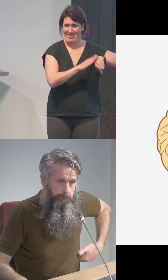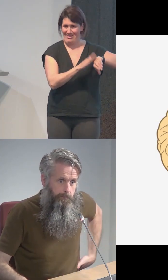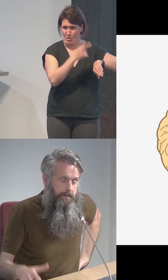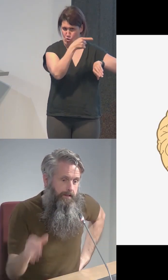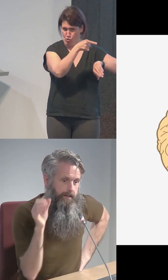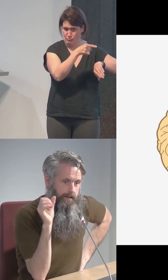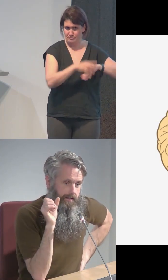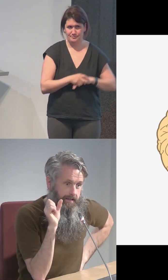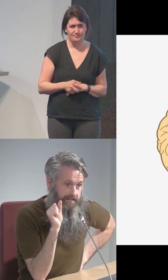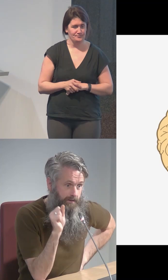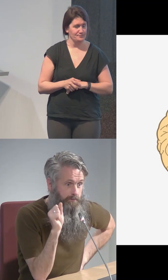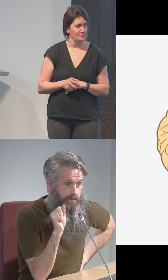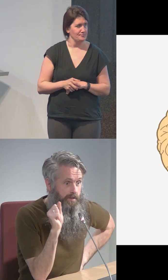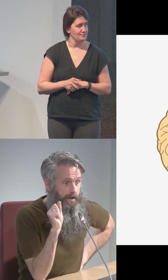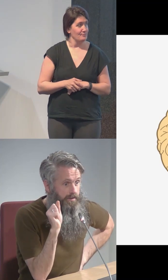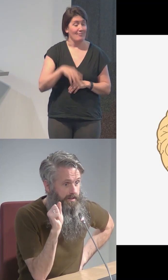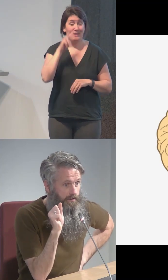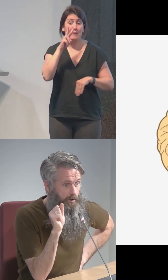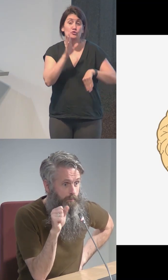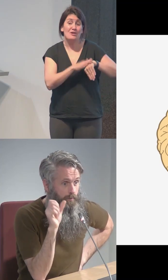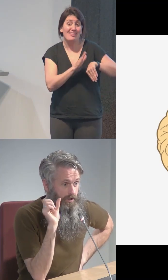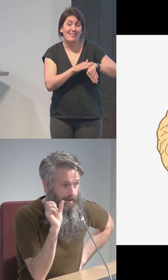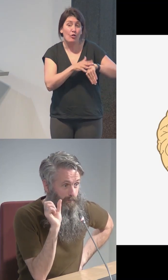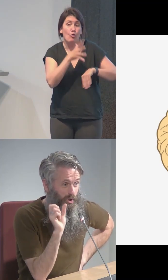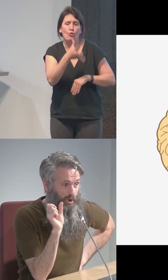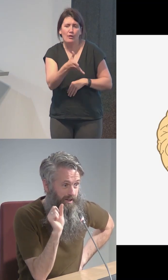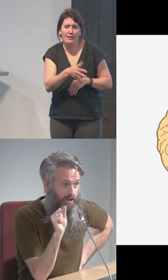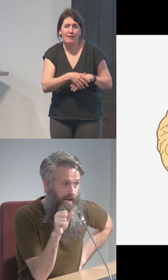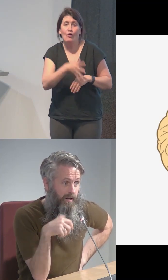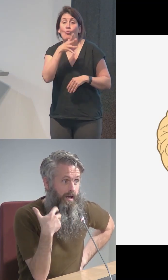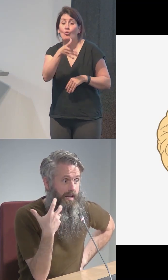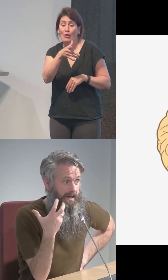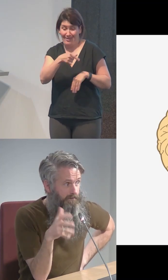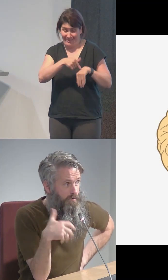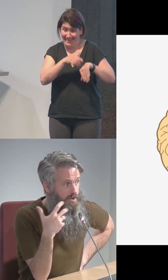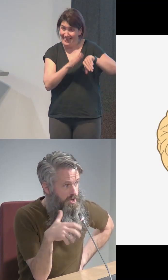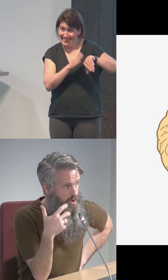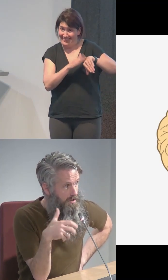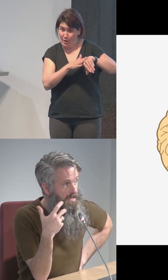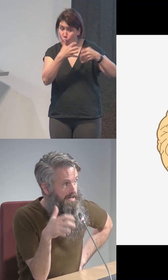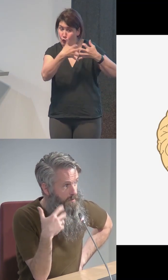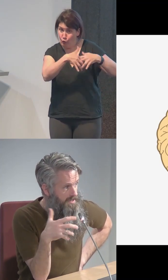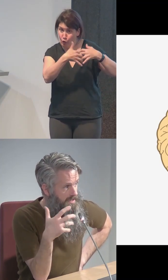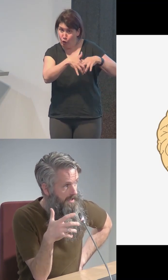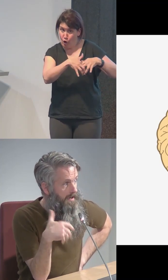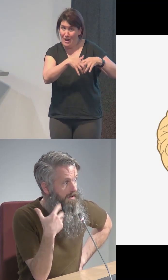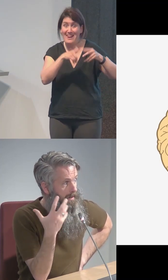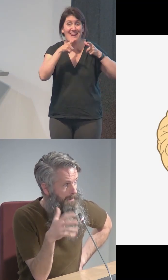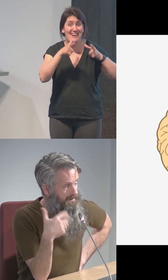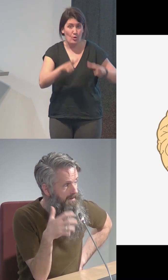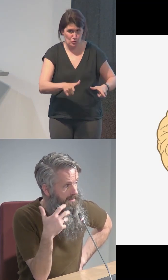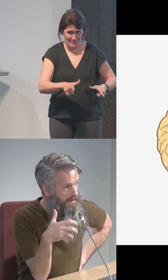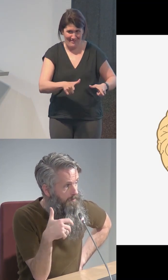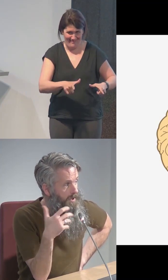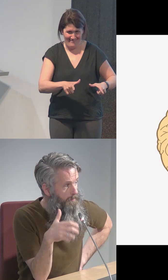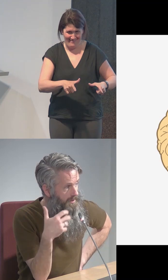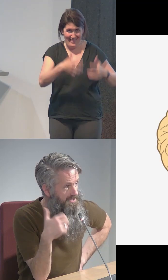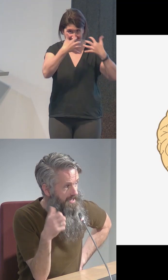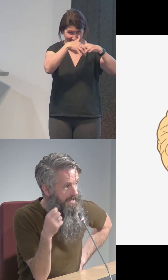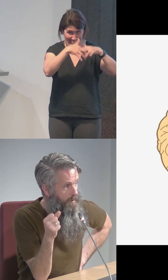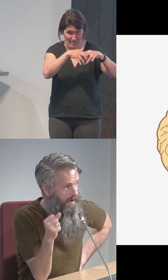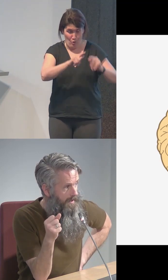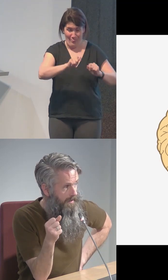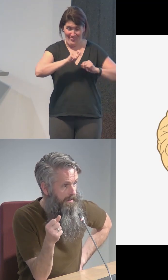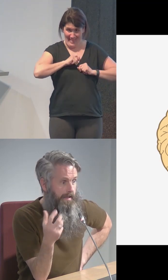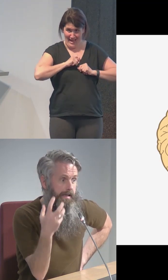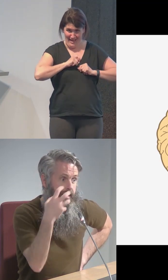izquierdo. Y estamos viendo el lado izquierdo porque, por lo general, la función lingüística, la parte del cerebro que